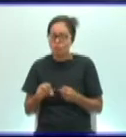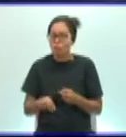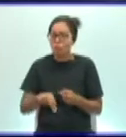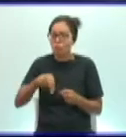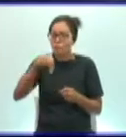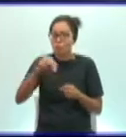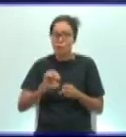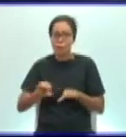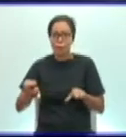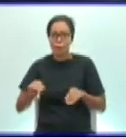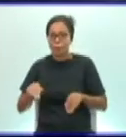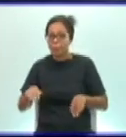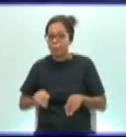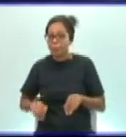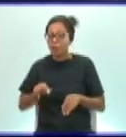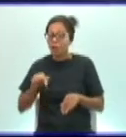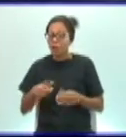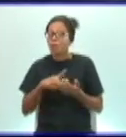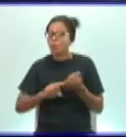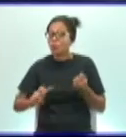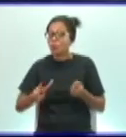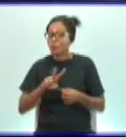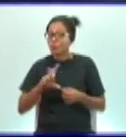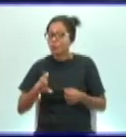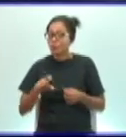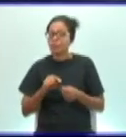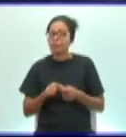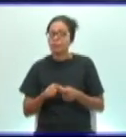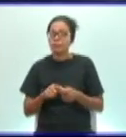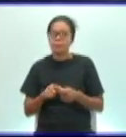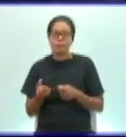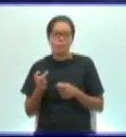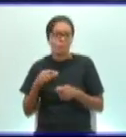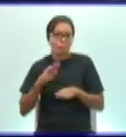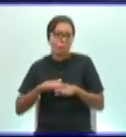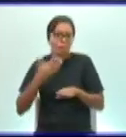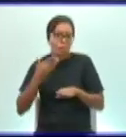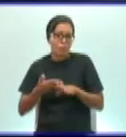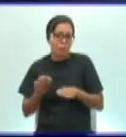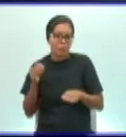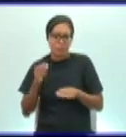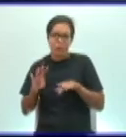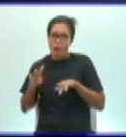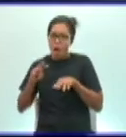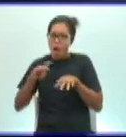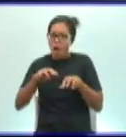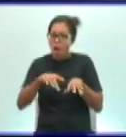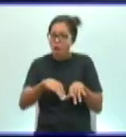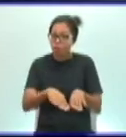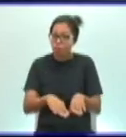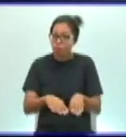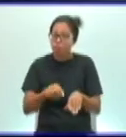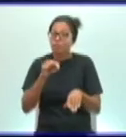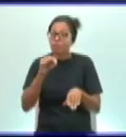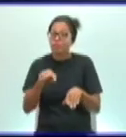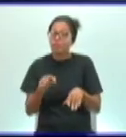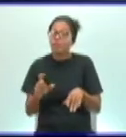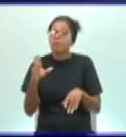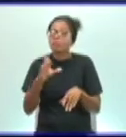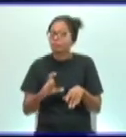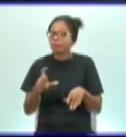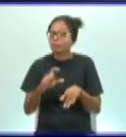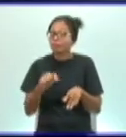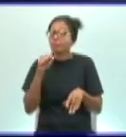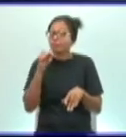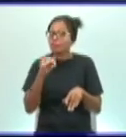villas. Y para completar, llega al Escambray una expedición por nuevitas, se trasladan al Escambray dirigida por Faure Chomón, el líder